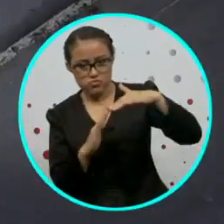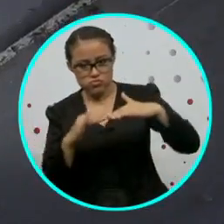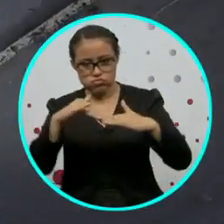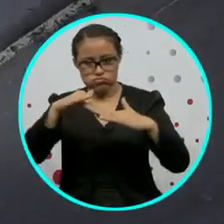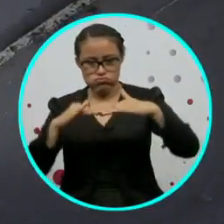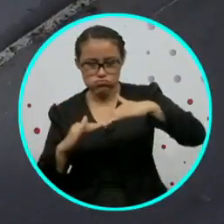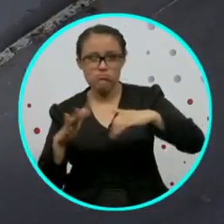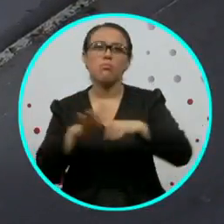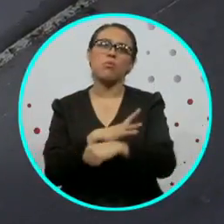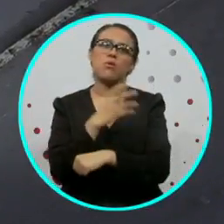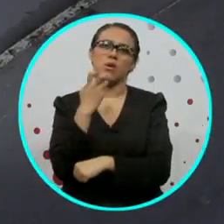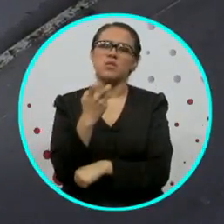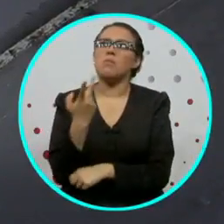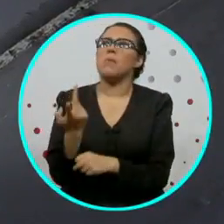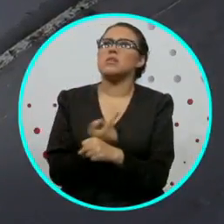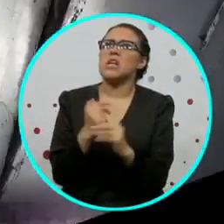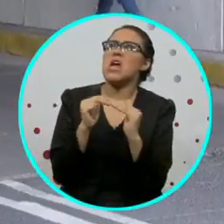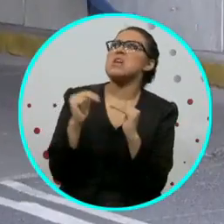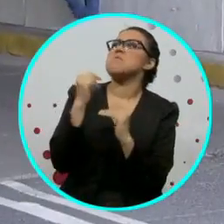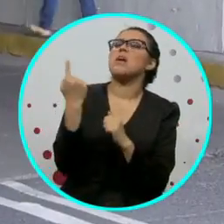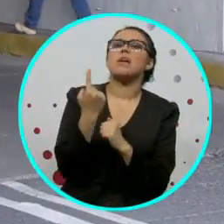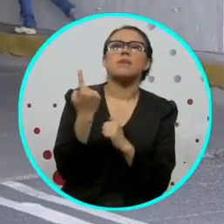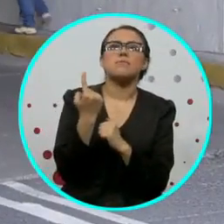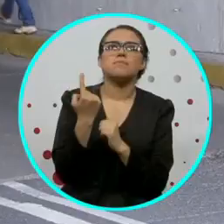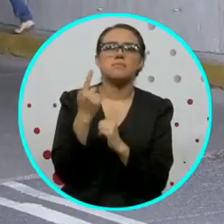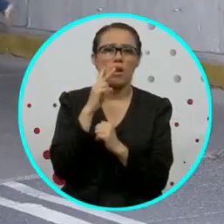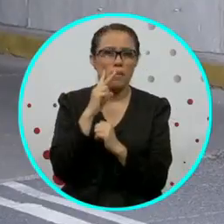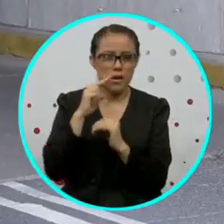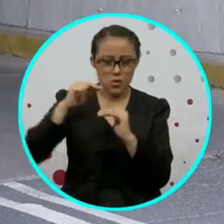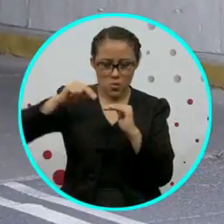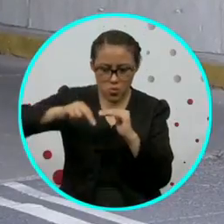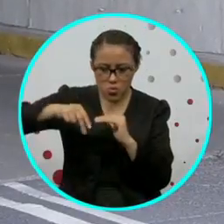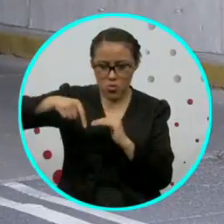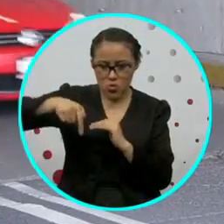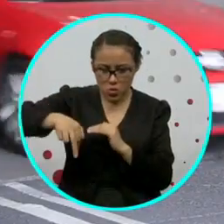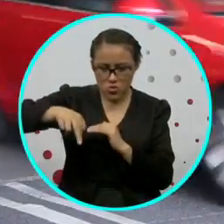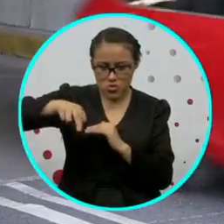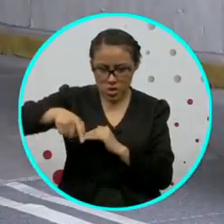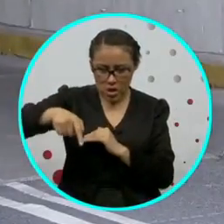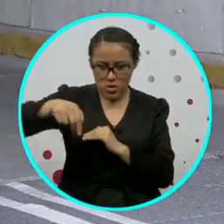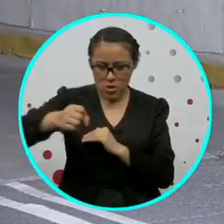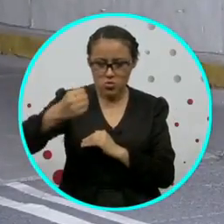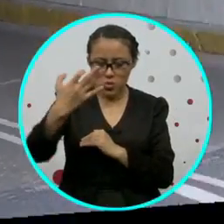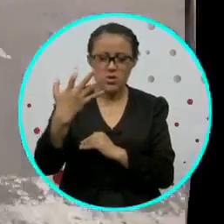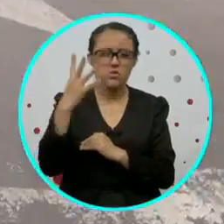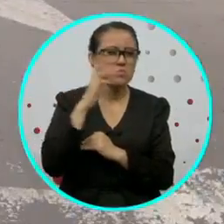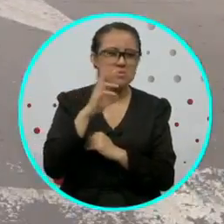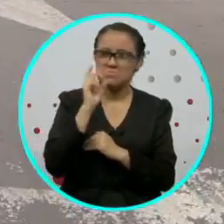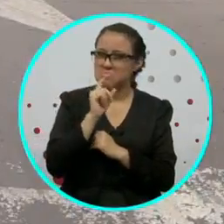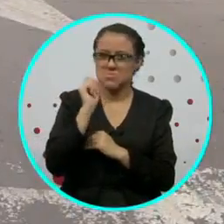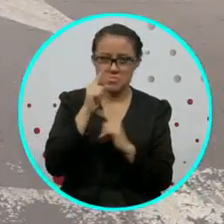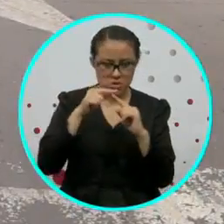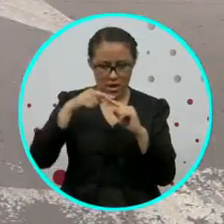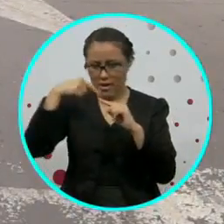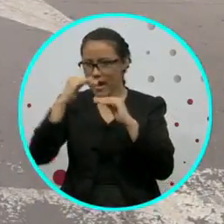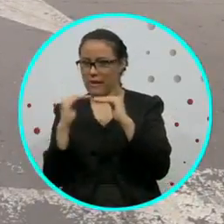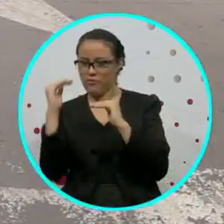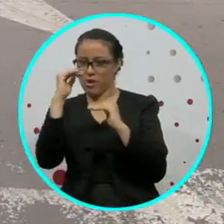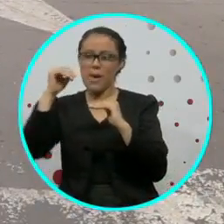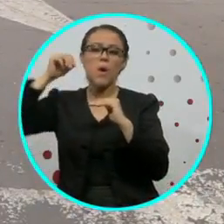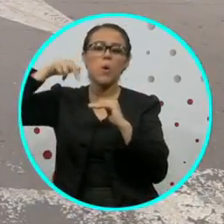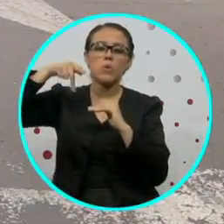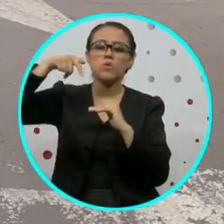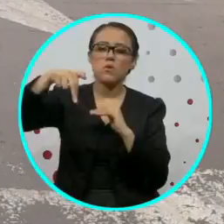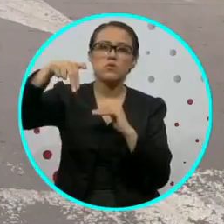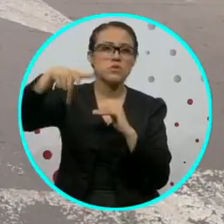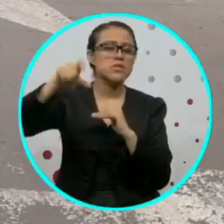flexibilidad. ¿Pero qué está pasando allá arriba? Conté los pasos de la placa a la salida del puente, mismos que conté en la superficie, y